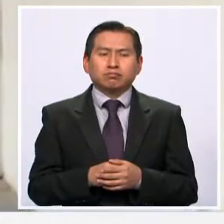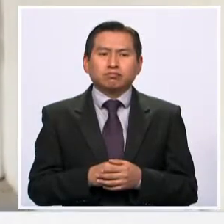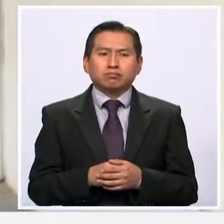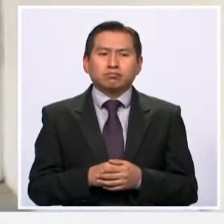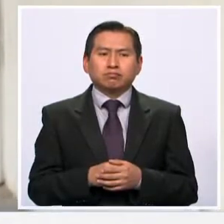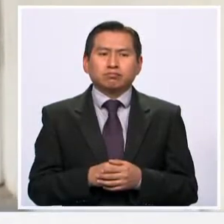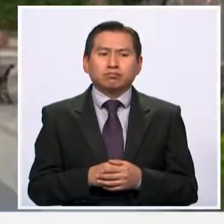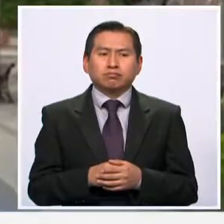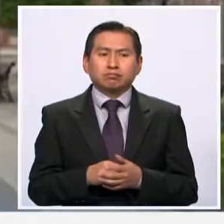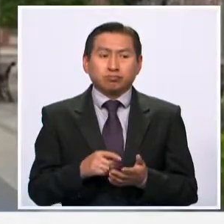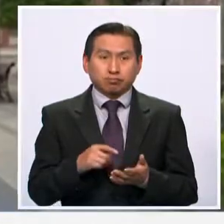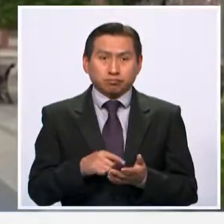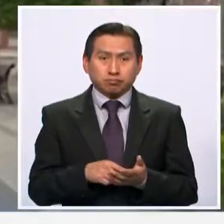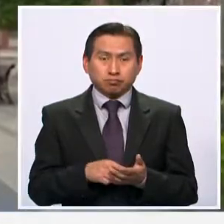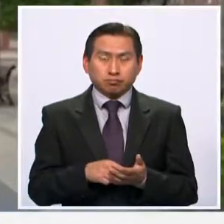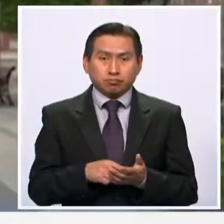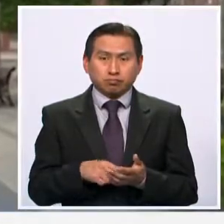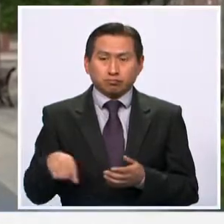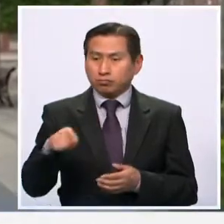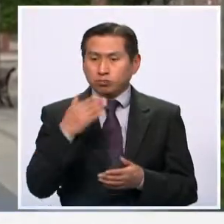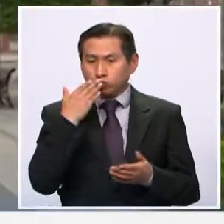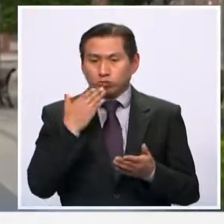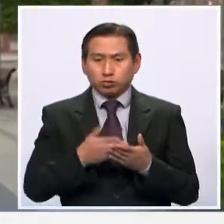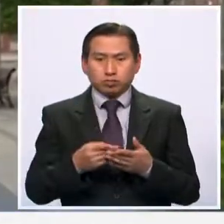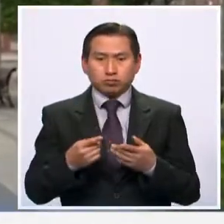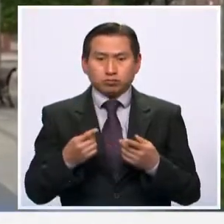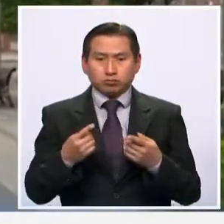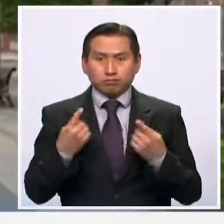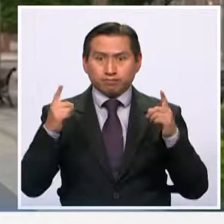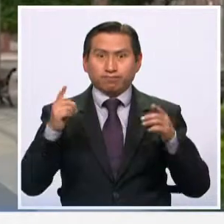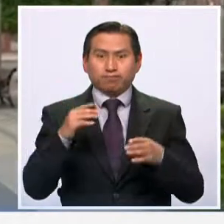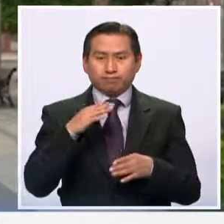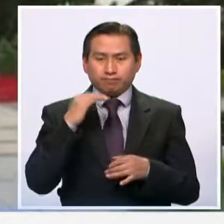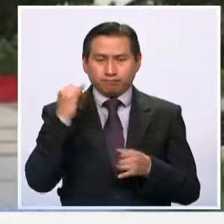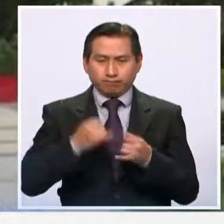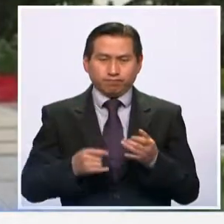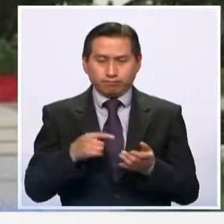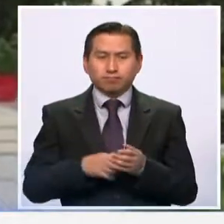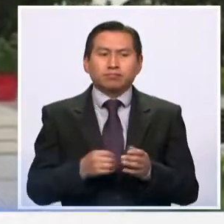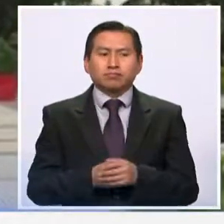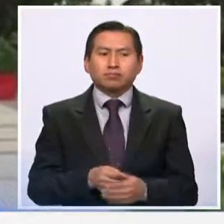se va a dar unos buenos resultados al finalizar esto.